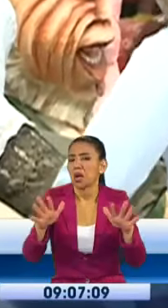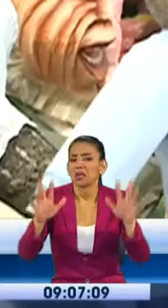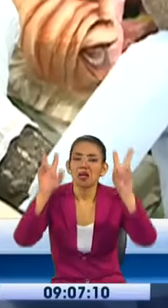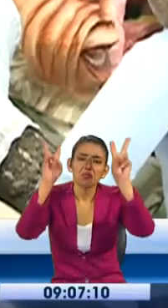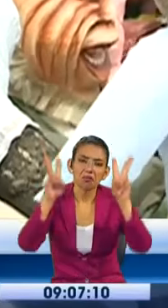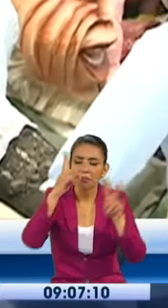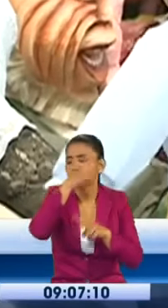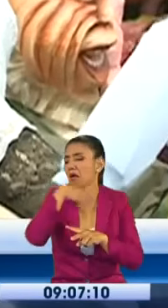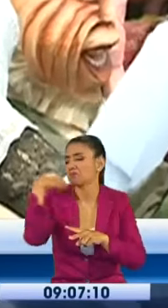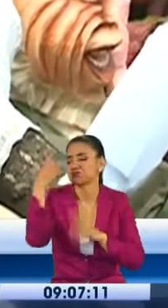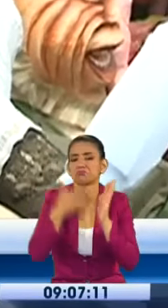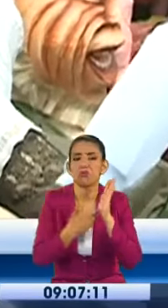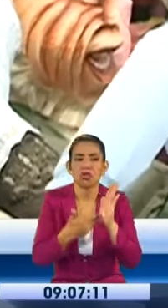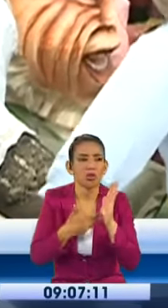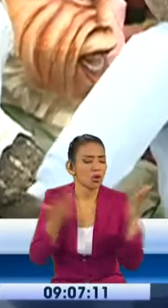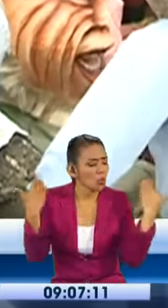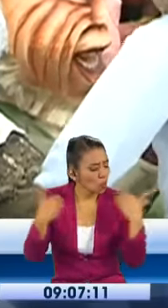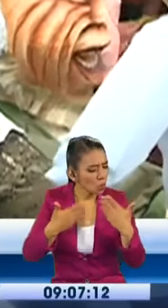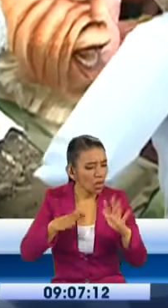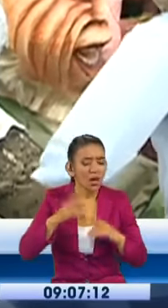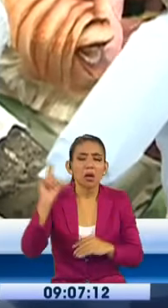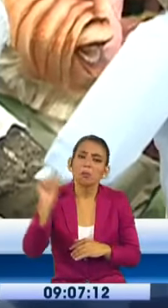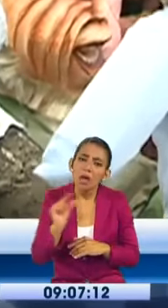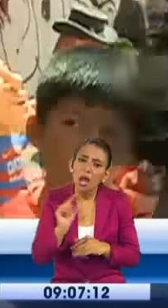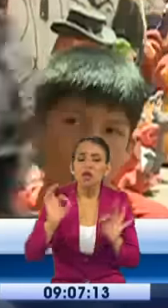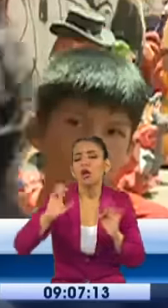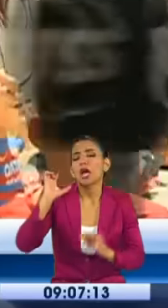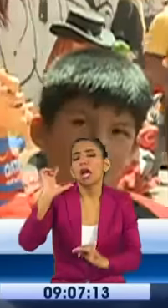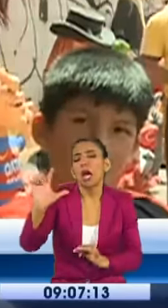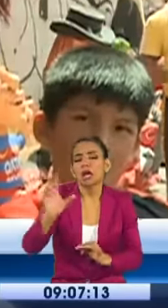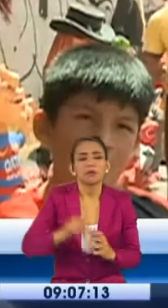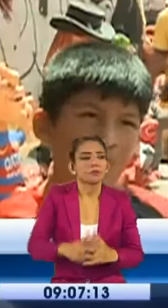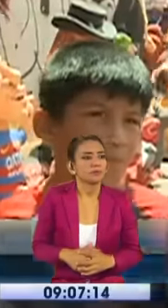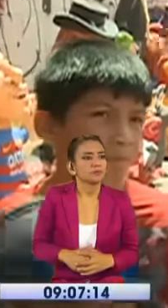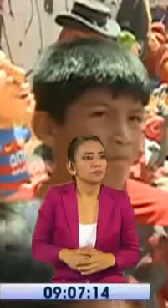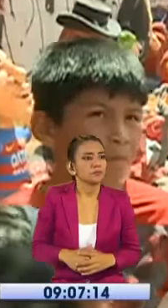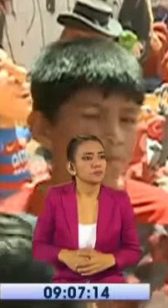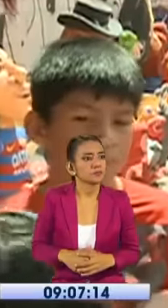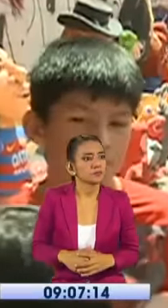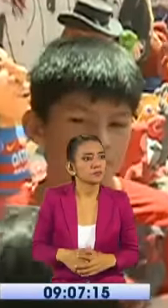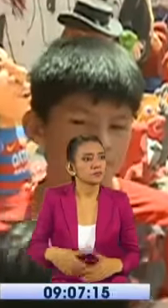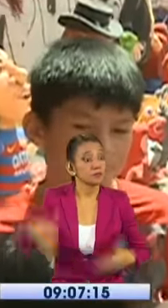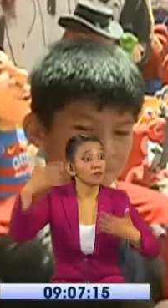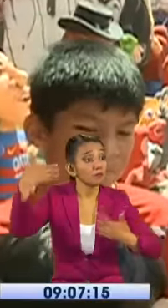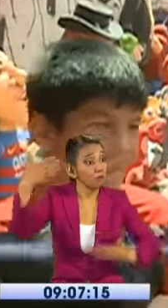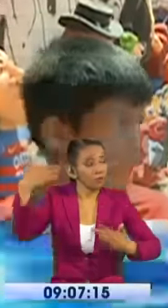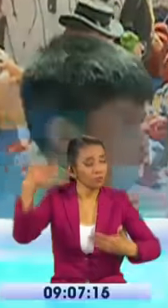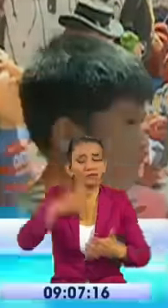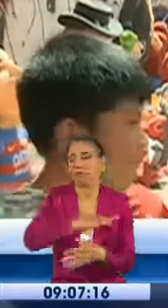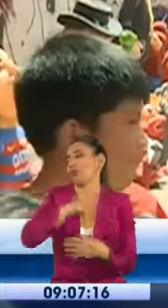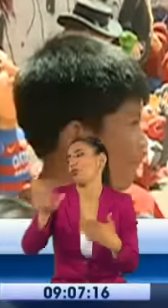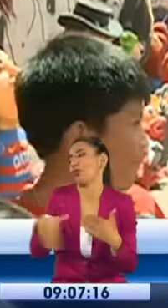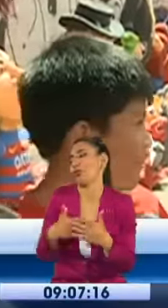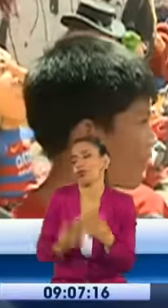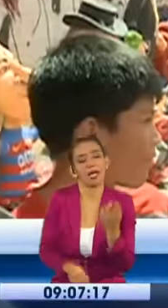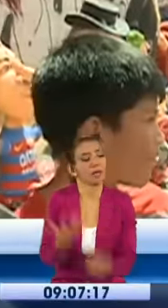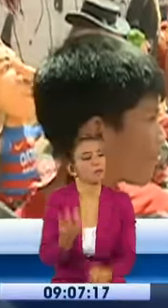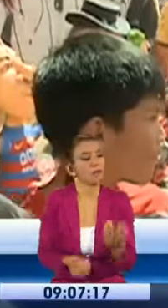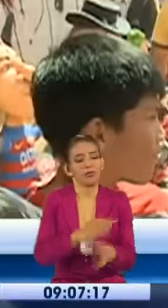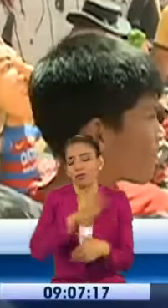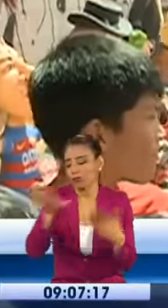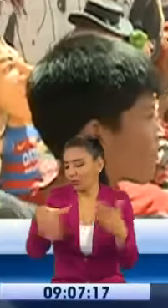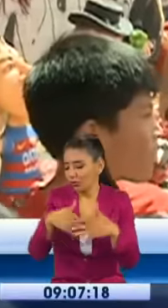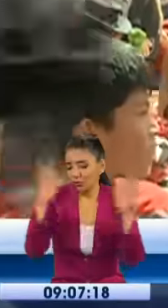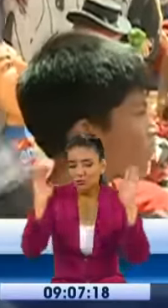diseños, modelos. De todo precio, para todo bolsillo. ¿Un político? Políticos a todos, sí.